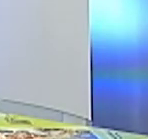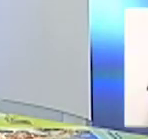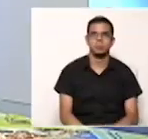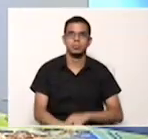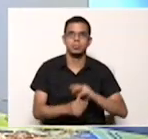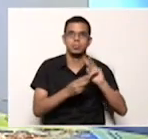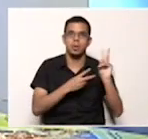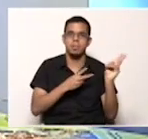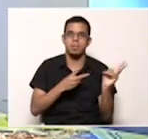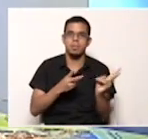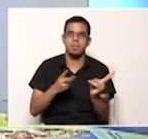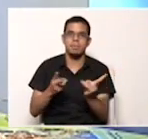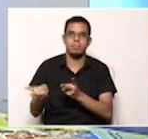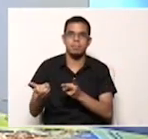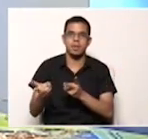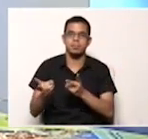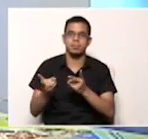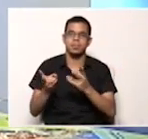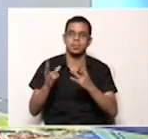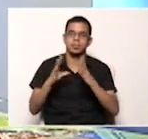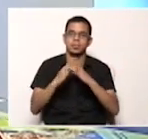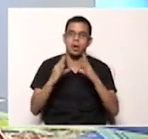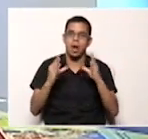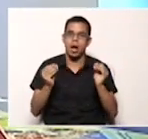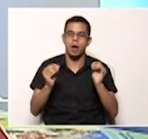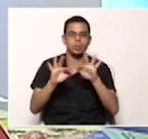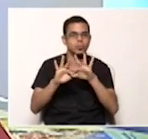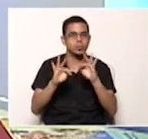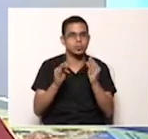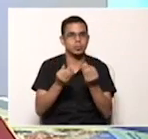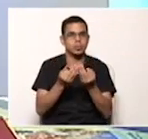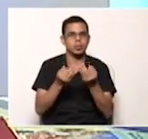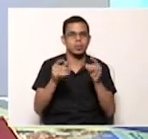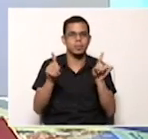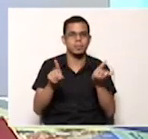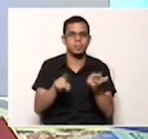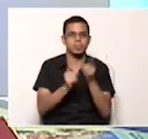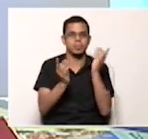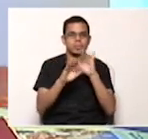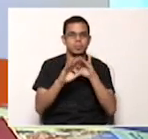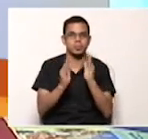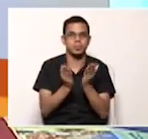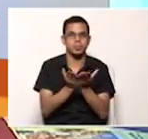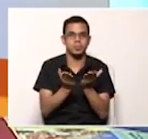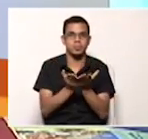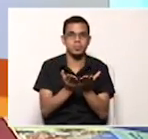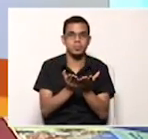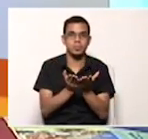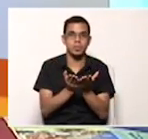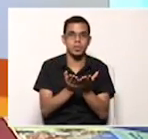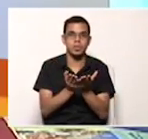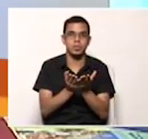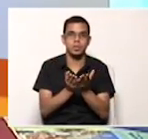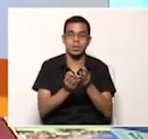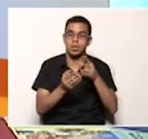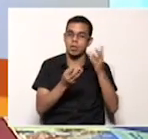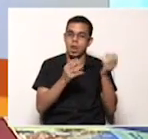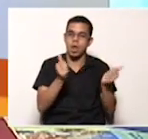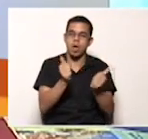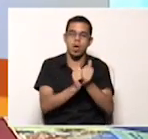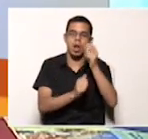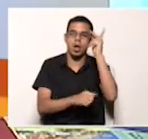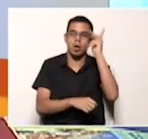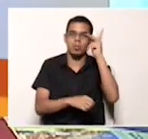Bienvenidos y bienvenidas a este nuestro espacio, Cada Familia, una Escuela. Hoy les acompaña Sarín Herrera, profesora